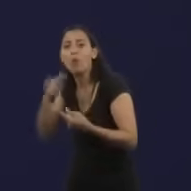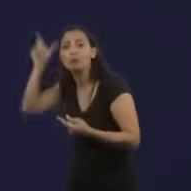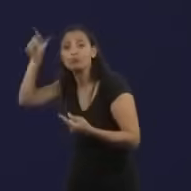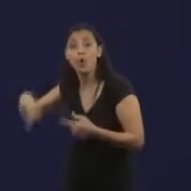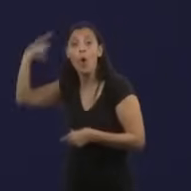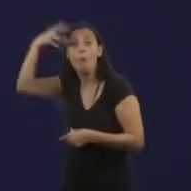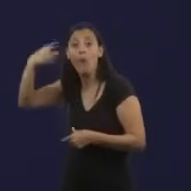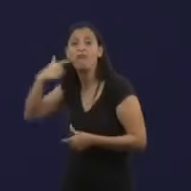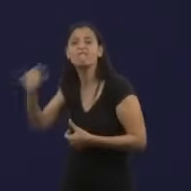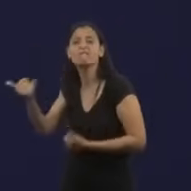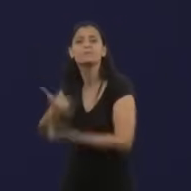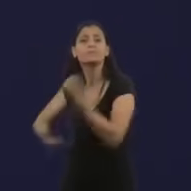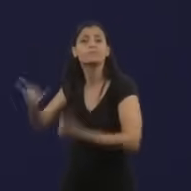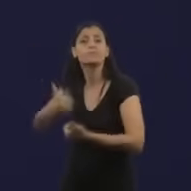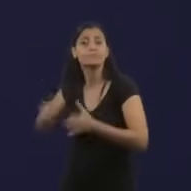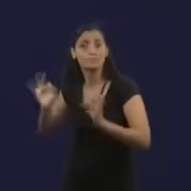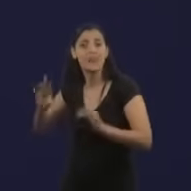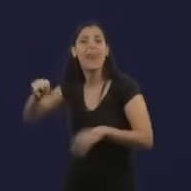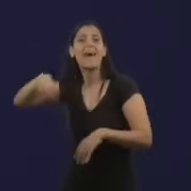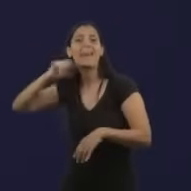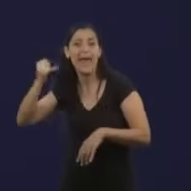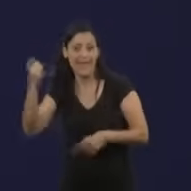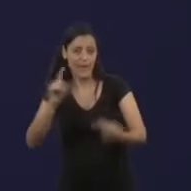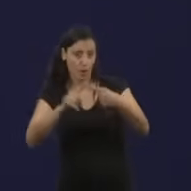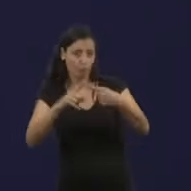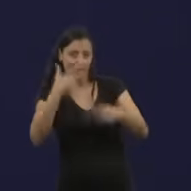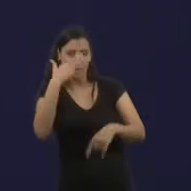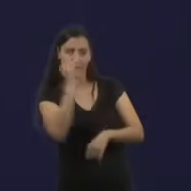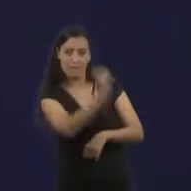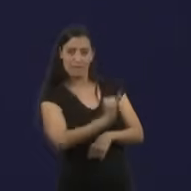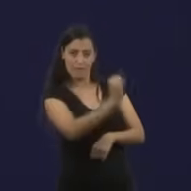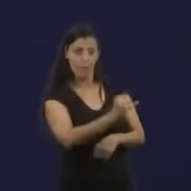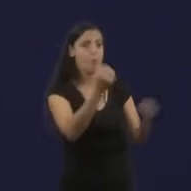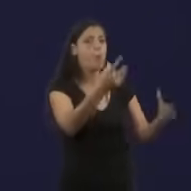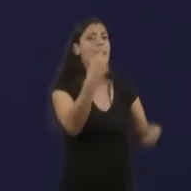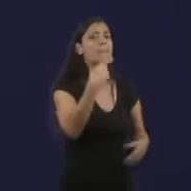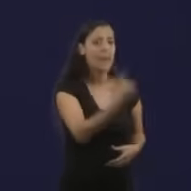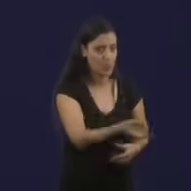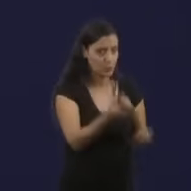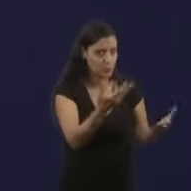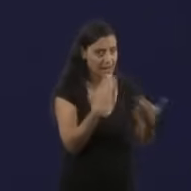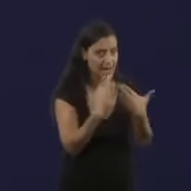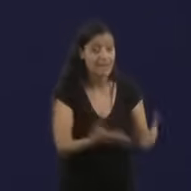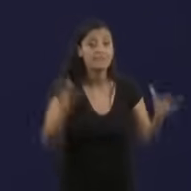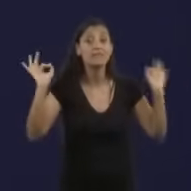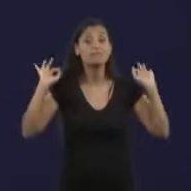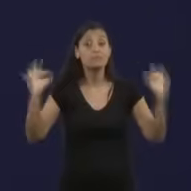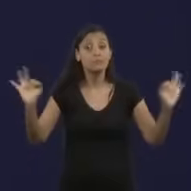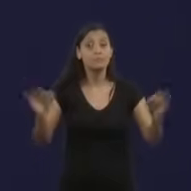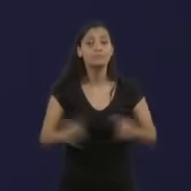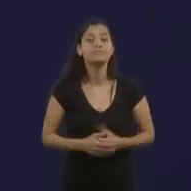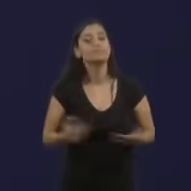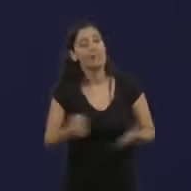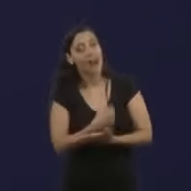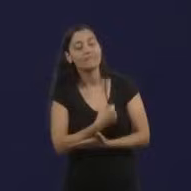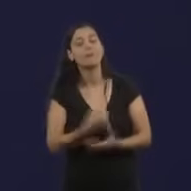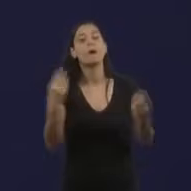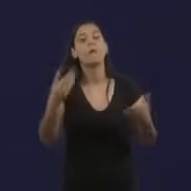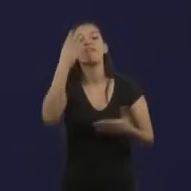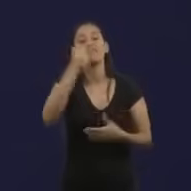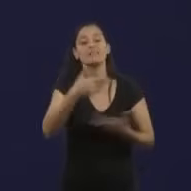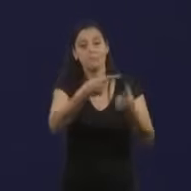y después la tiene tu contacto y te lo informamos Buena muy buena pregunta se terminó Qué pena buen fin